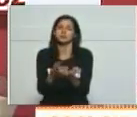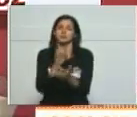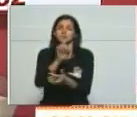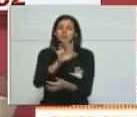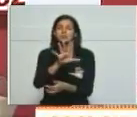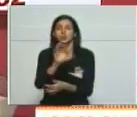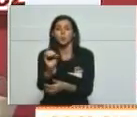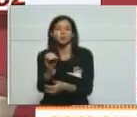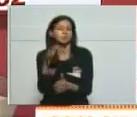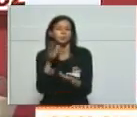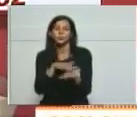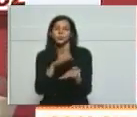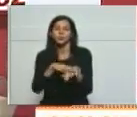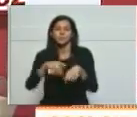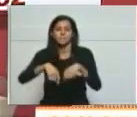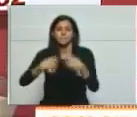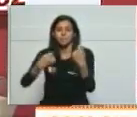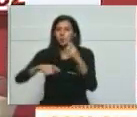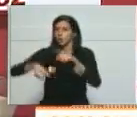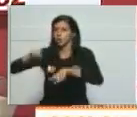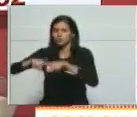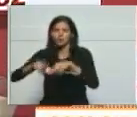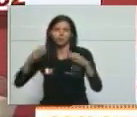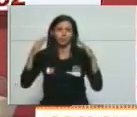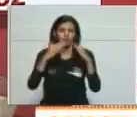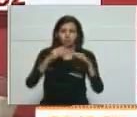150 son casos por daños a la propiedad.